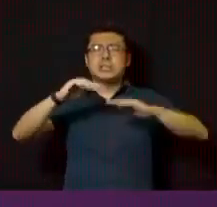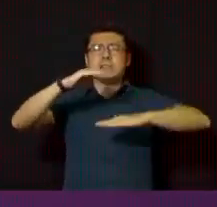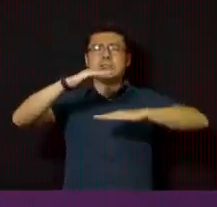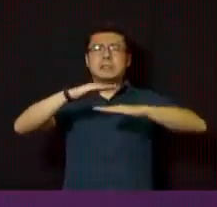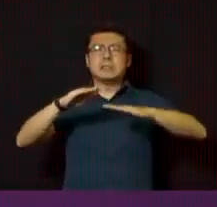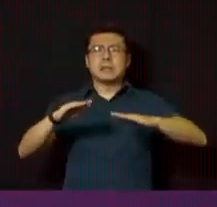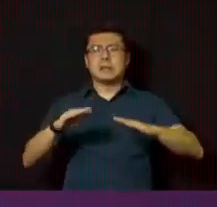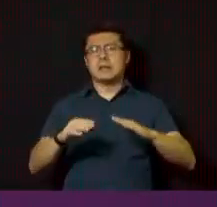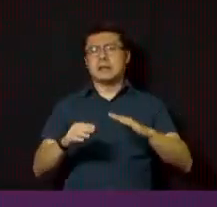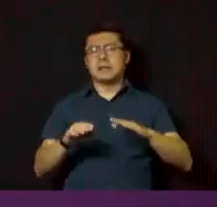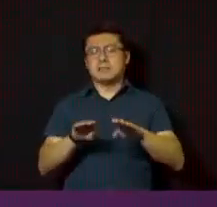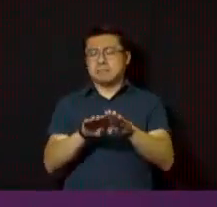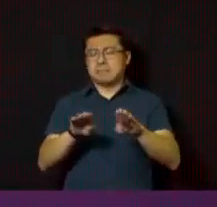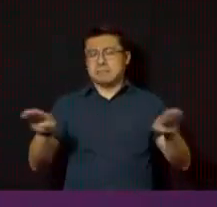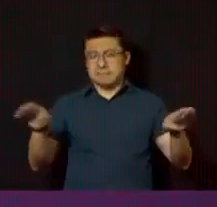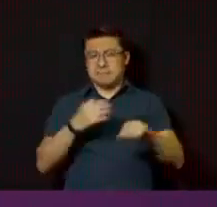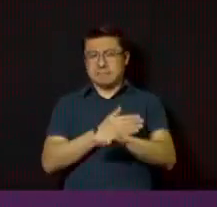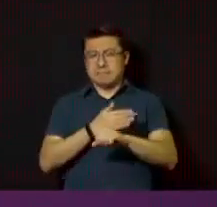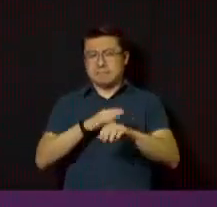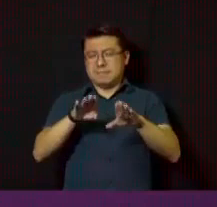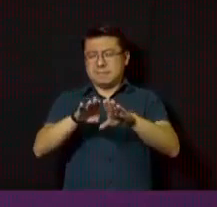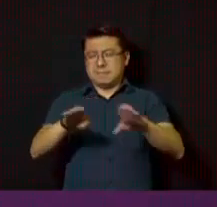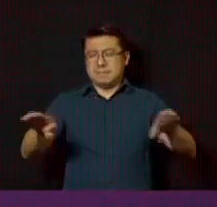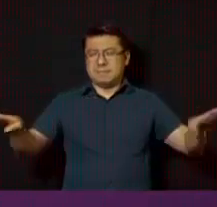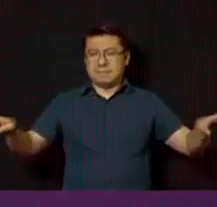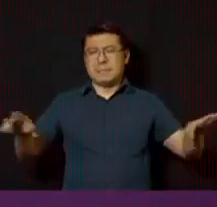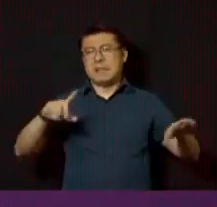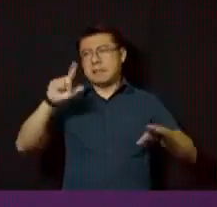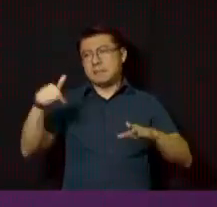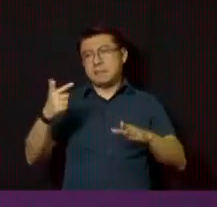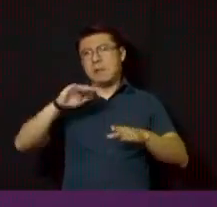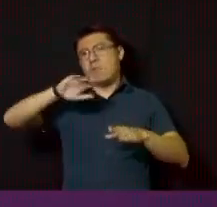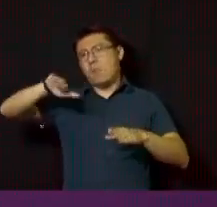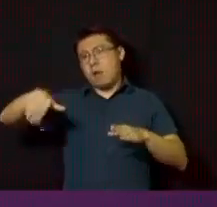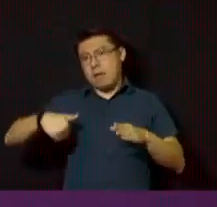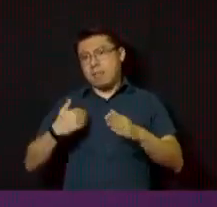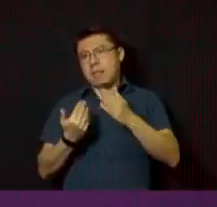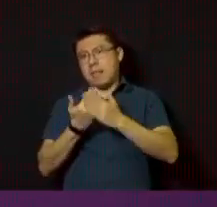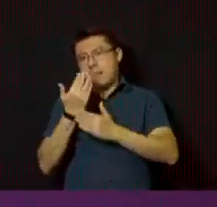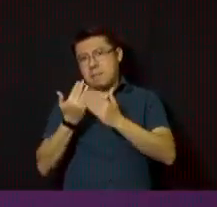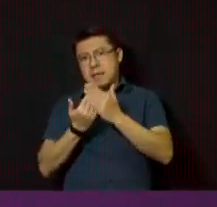taburete lo ponía en las noches, después lo recogía y lo metía ahí en el baño.